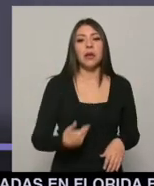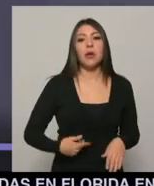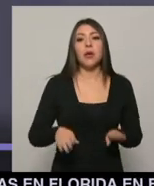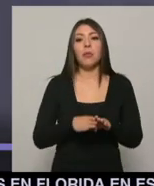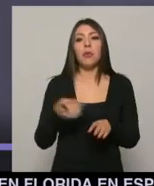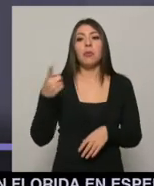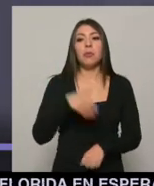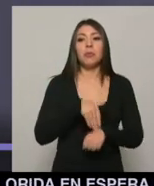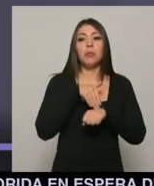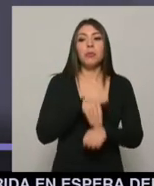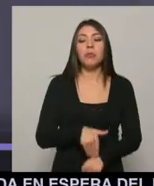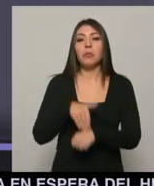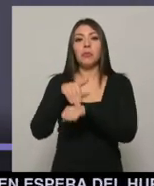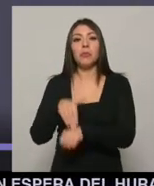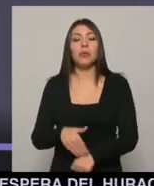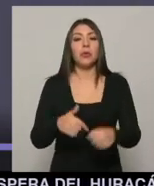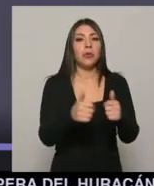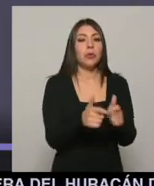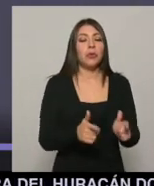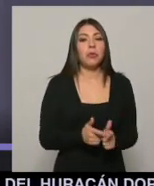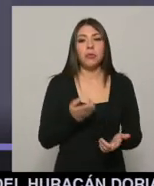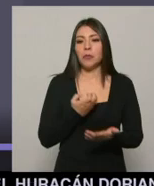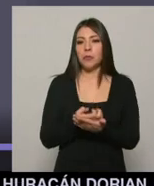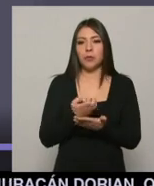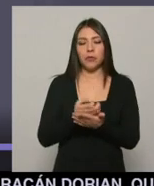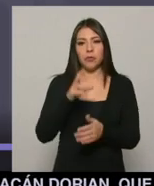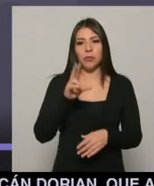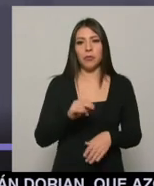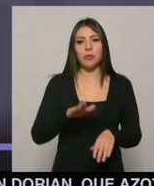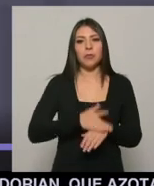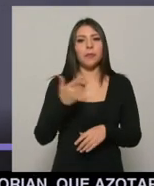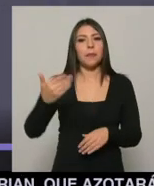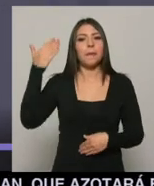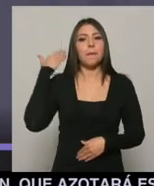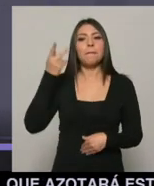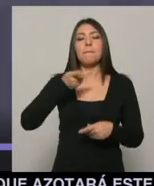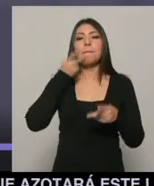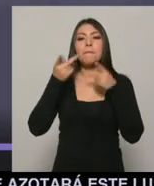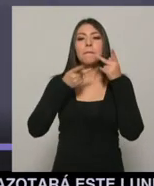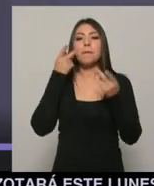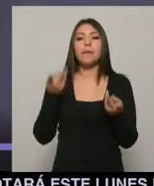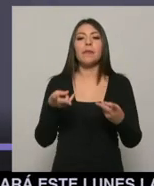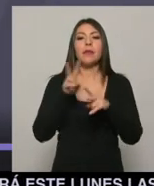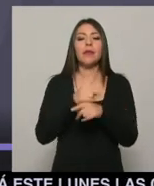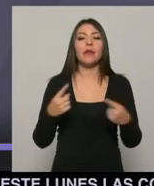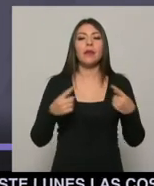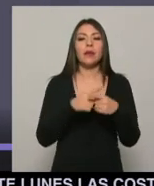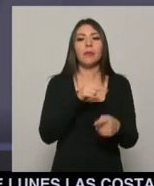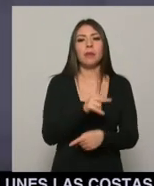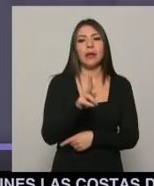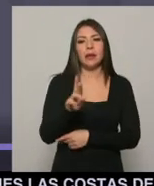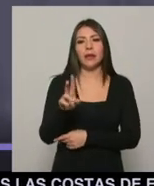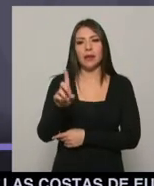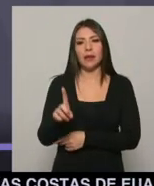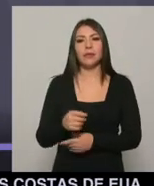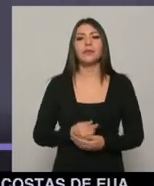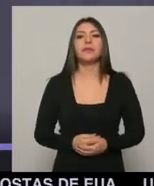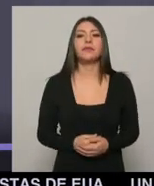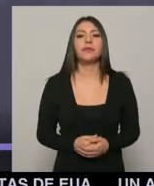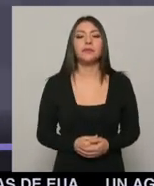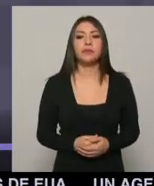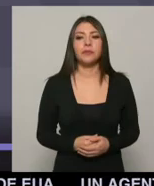los grupos económicos, porque eso es lo que se decía en el contradictorio discurso del compañero del PRD. Ahora, por otro